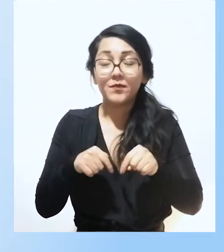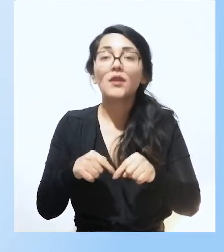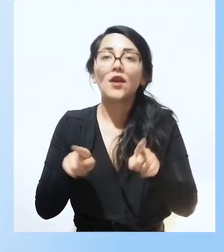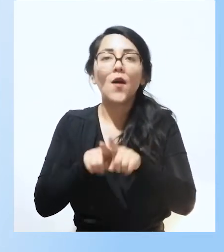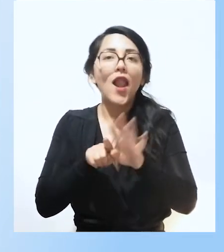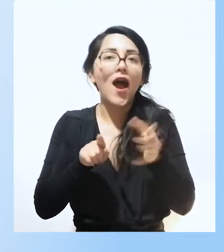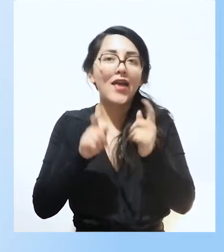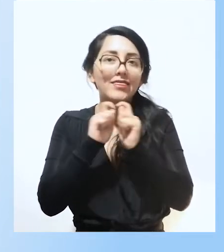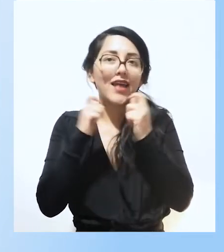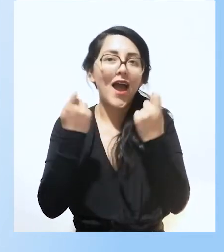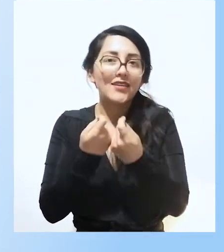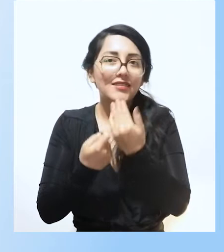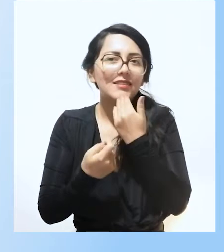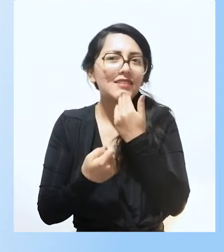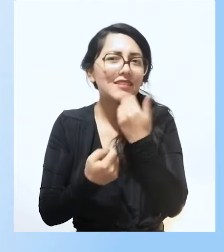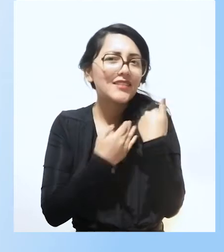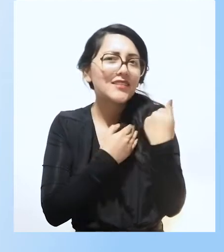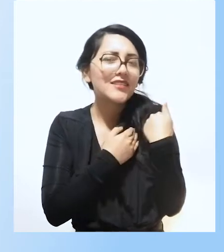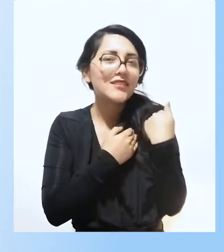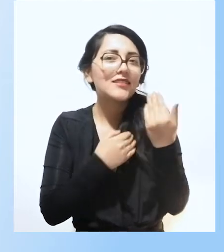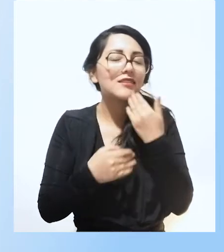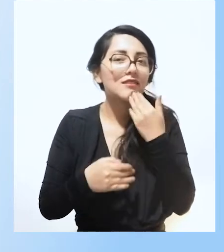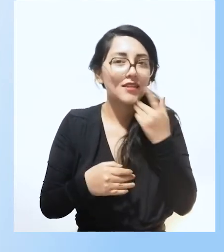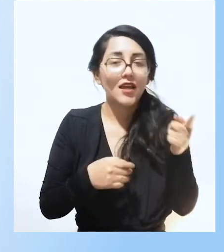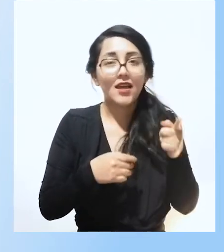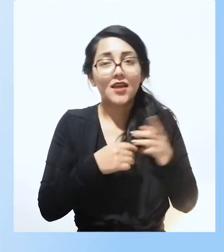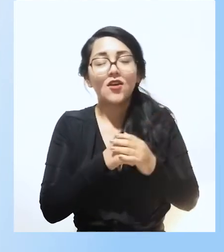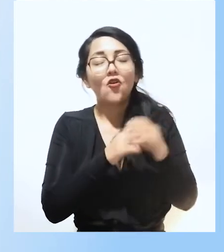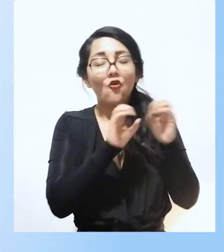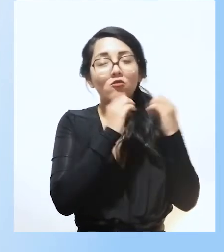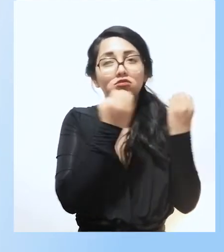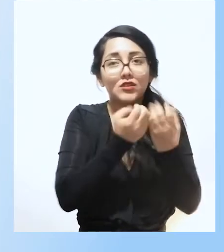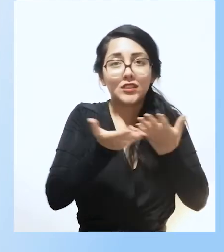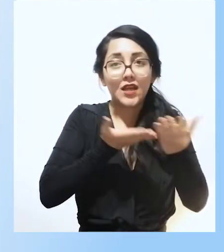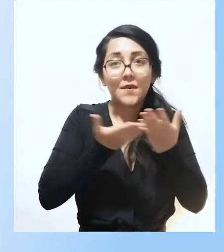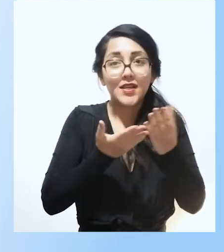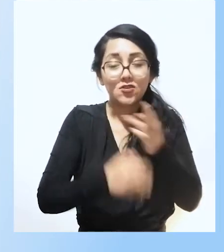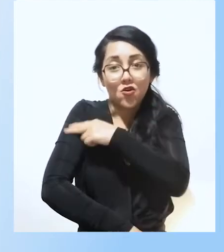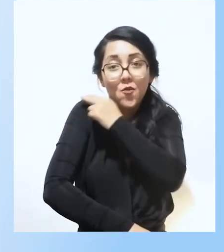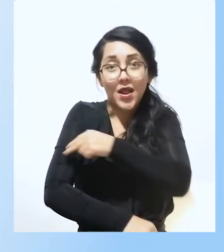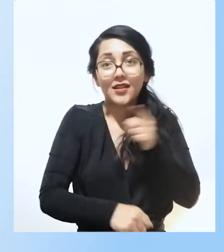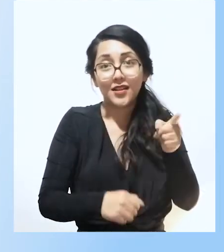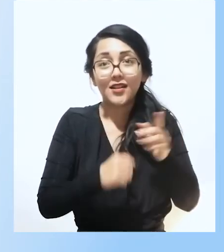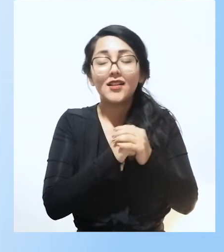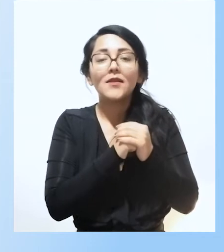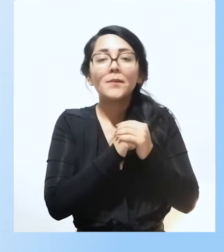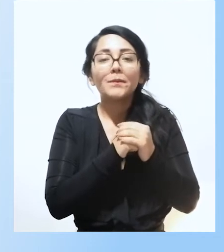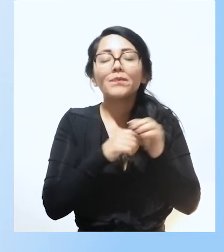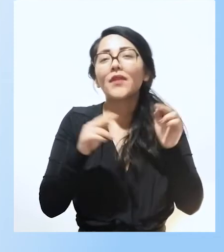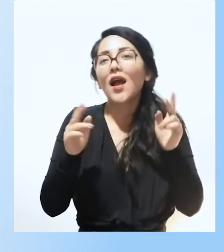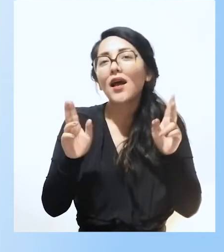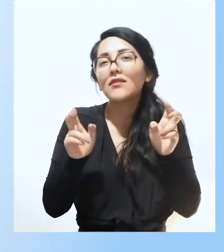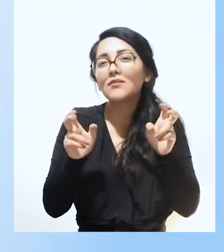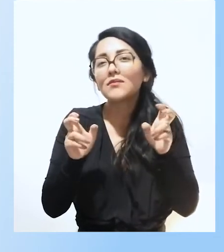taller a cargo de la coordinación del Servicio Educativo Hospitalario de la Dirección General de Servicios Educativos Especializados, en donde vamos a